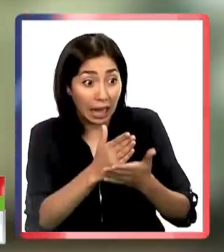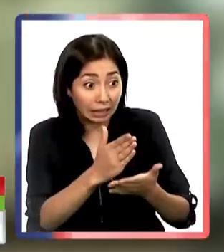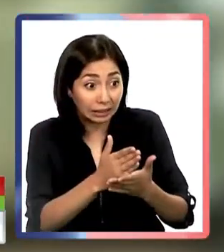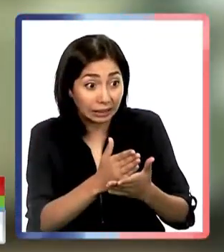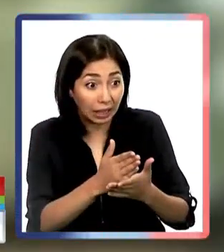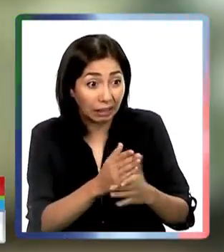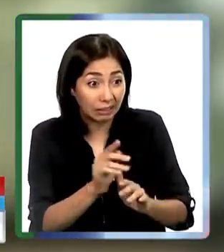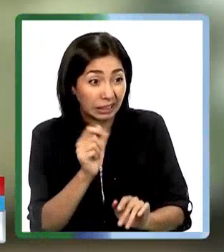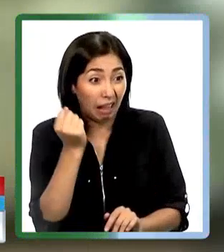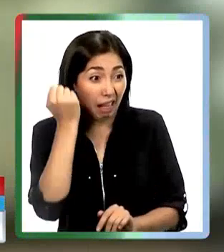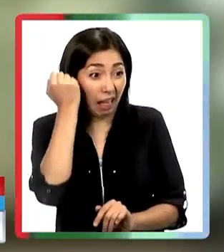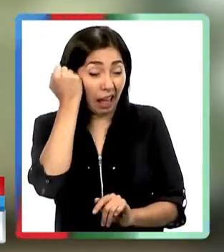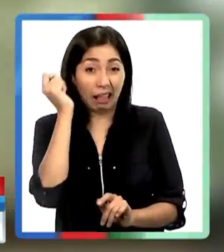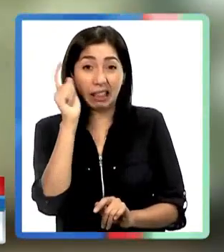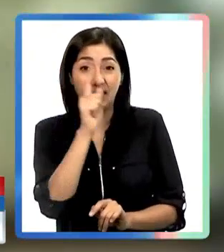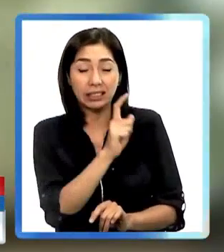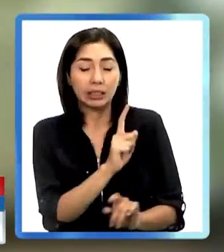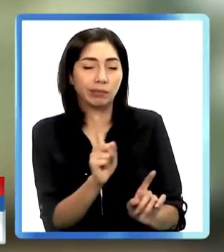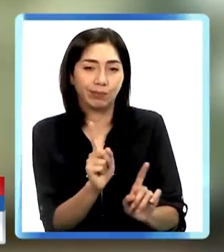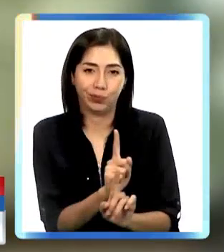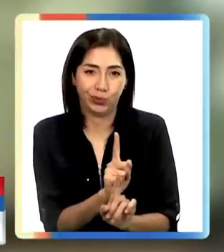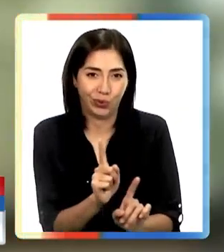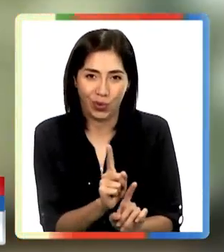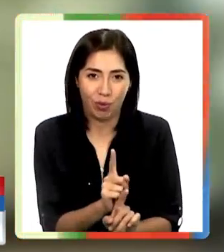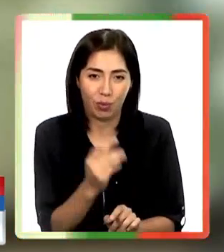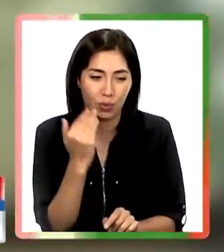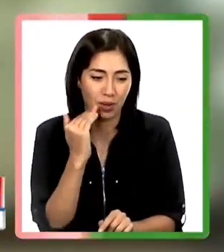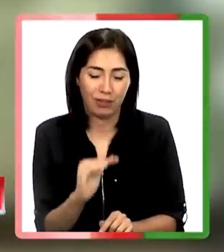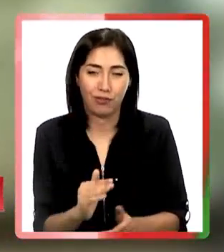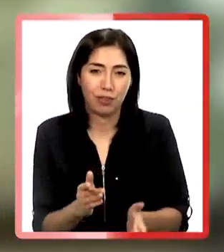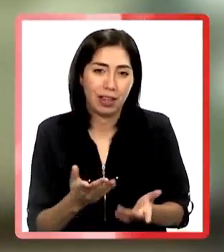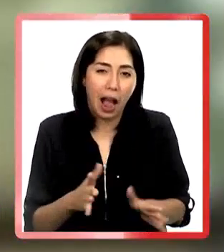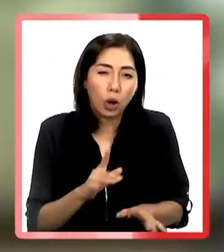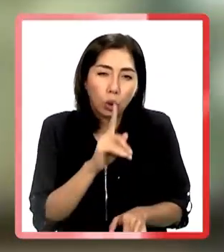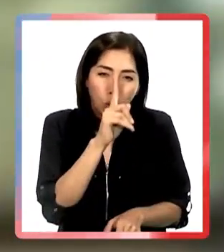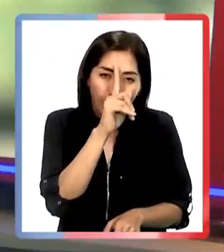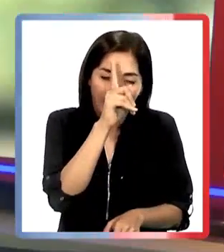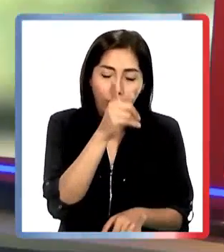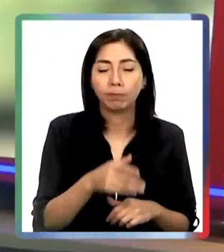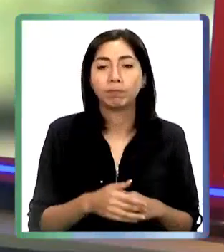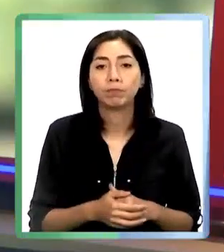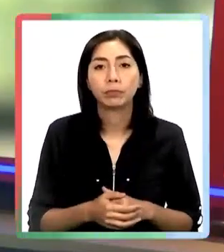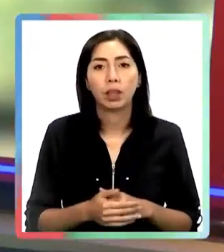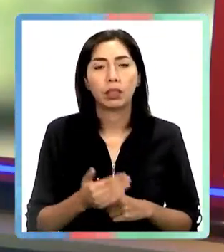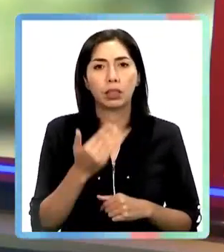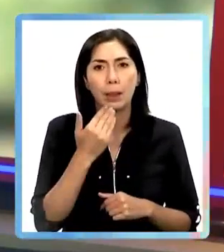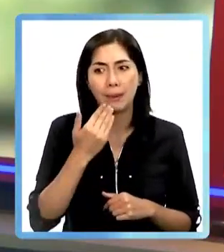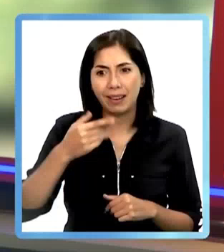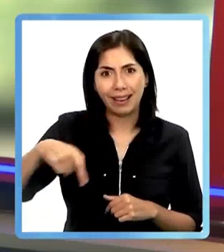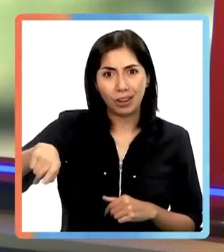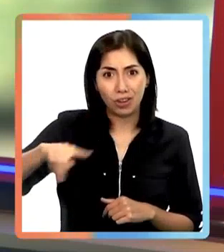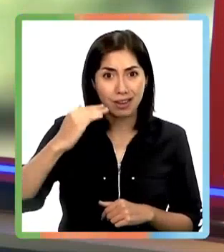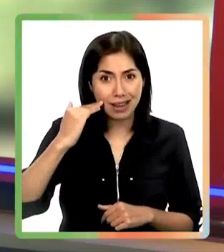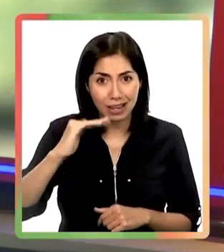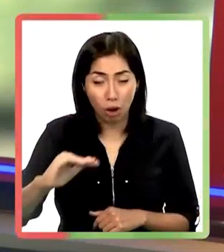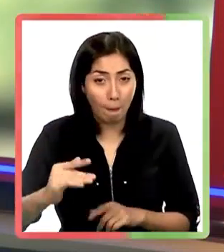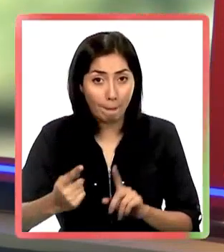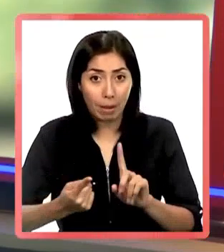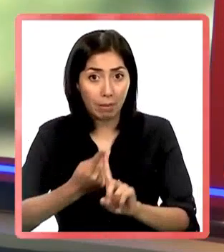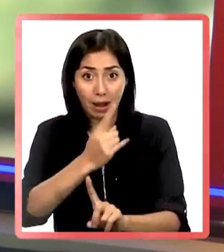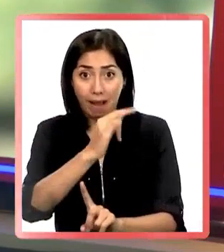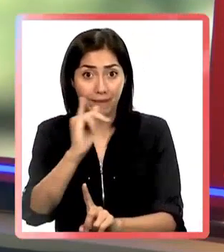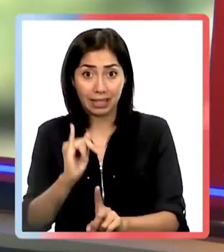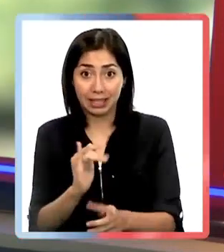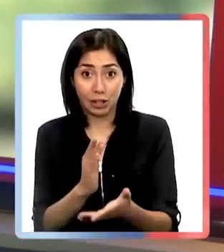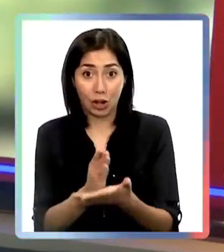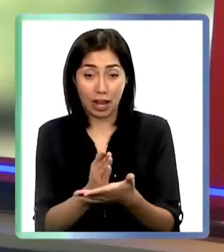al colegio, no sea una pelea tan grande y una dificultad el que los niños se levanten. No, y ojo, porque muchos de ellos no han pisado jamás